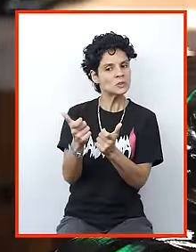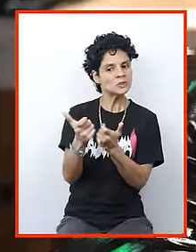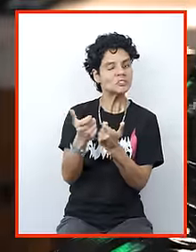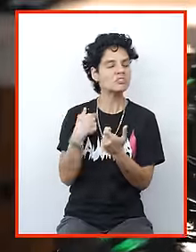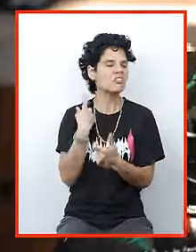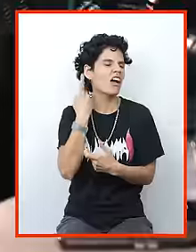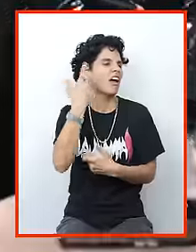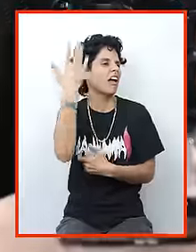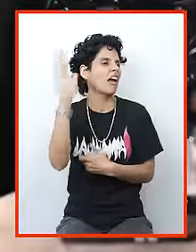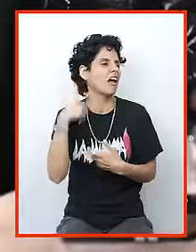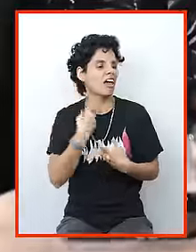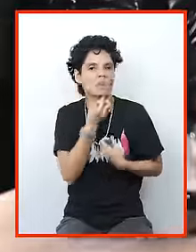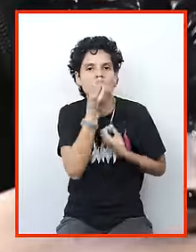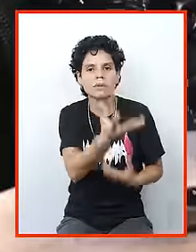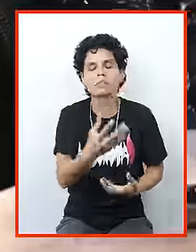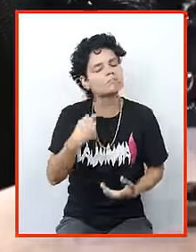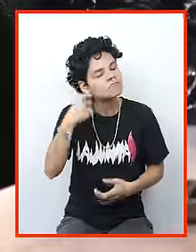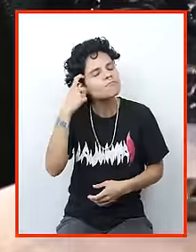Sí, sí.